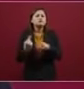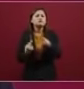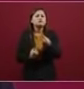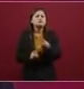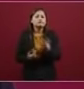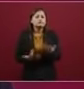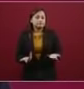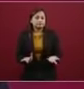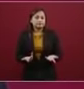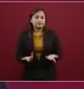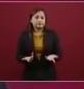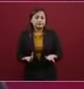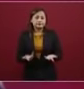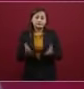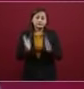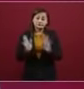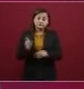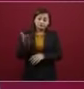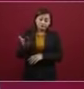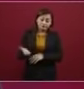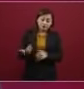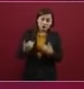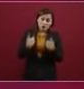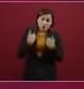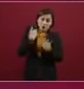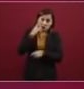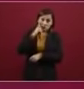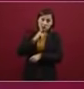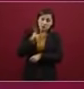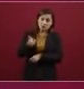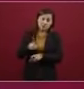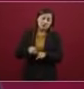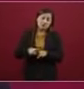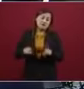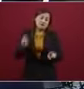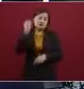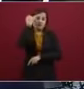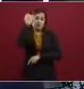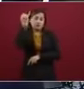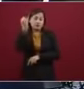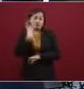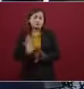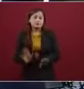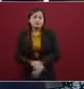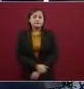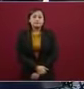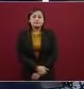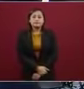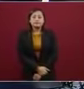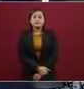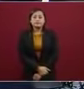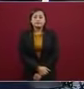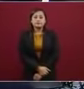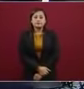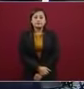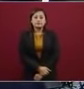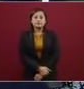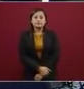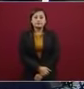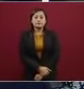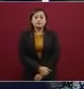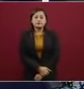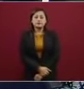que, jovencita, es todo lo contrario. Bueno, adelante.